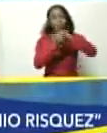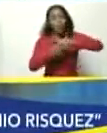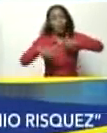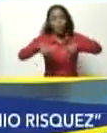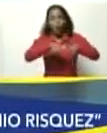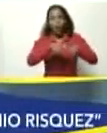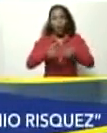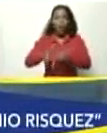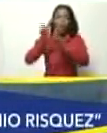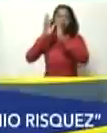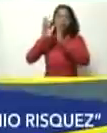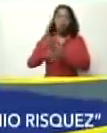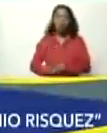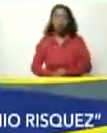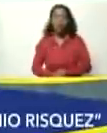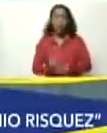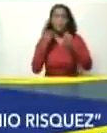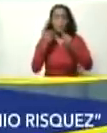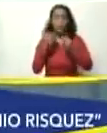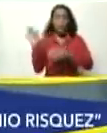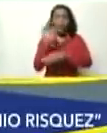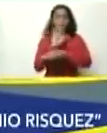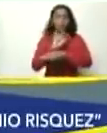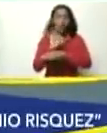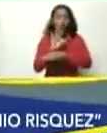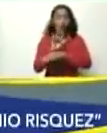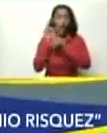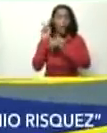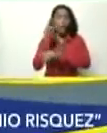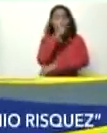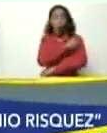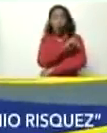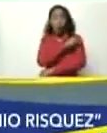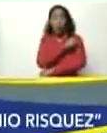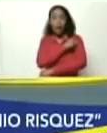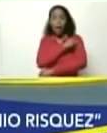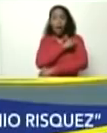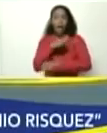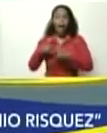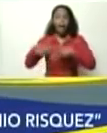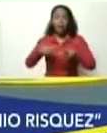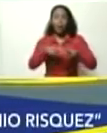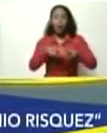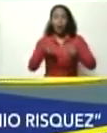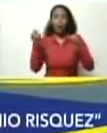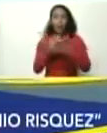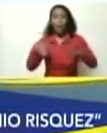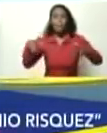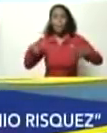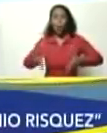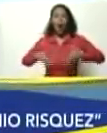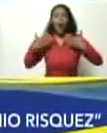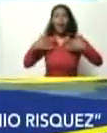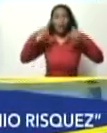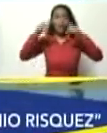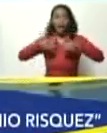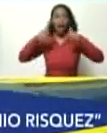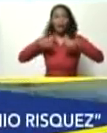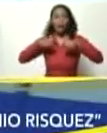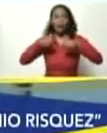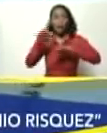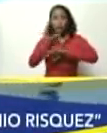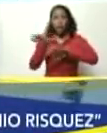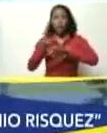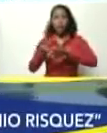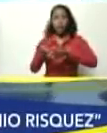de infraestructura para que funcione este hospital en el sector Campo Alegre de acá, de este